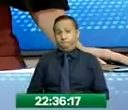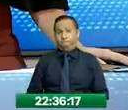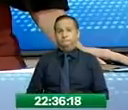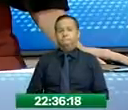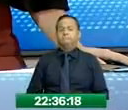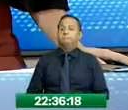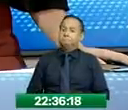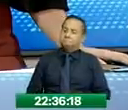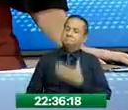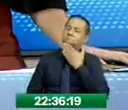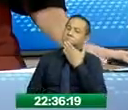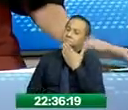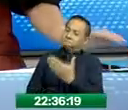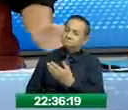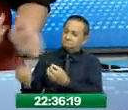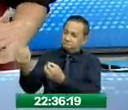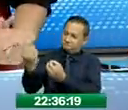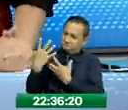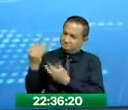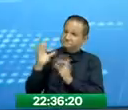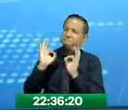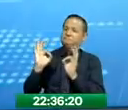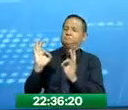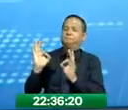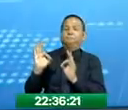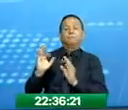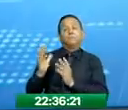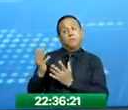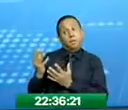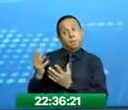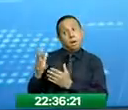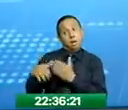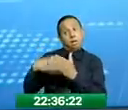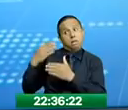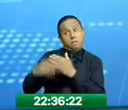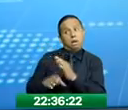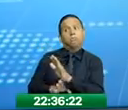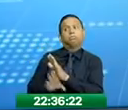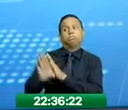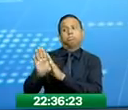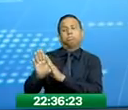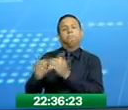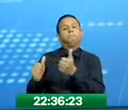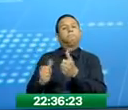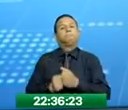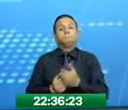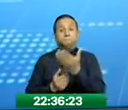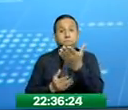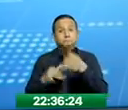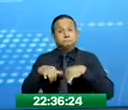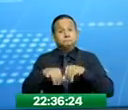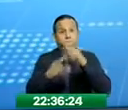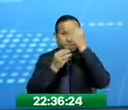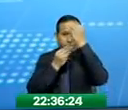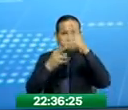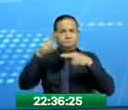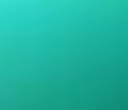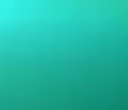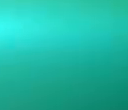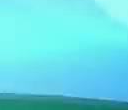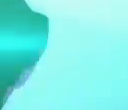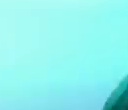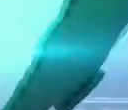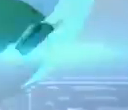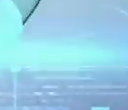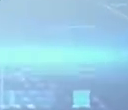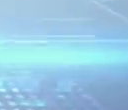muchas gracias víctor hugo por ese completo informe y esperamos que la situación mejore en el país hermano charlie tú tienes más noticias del ámbito internacional